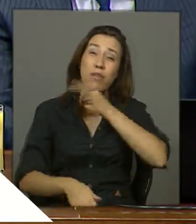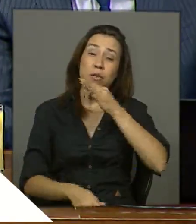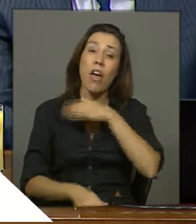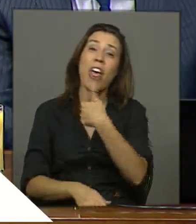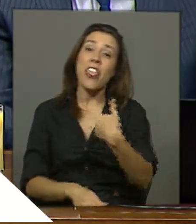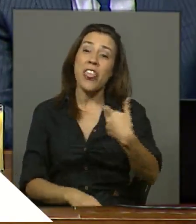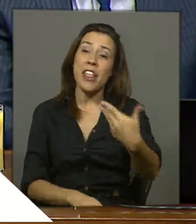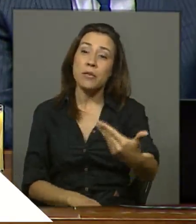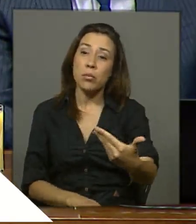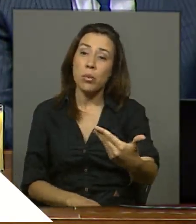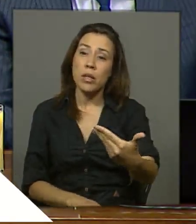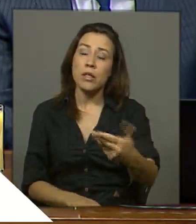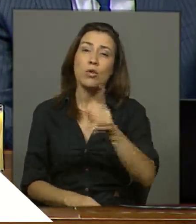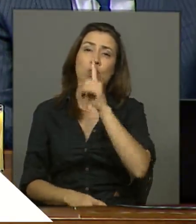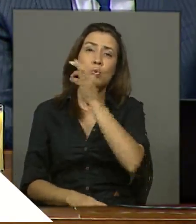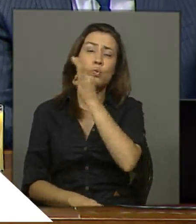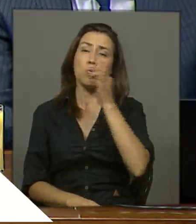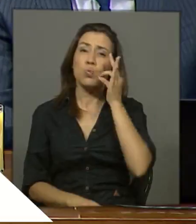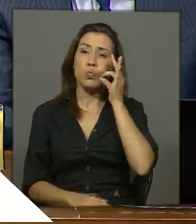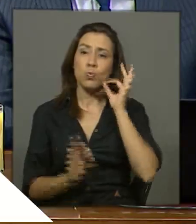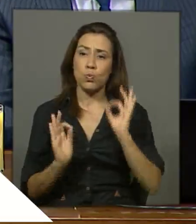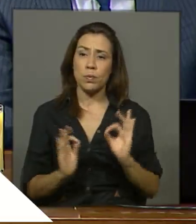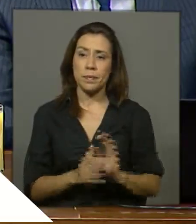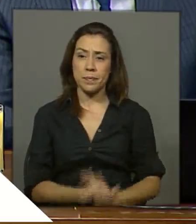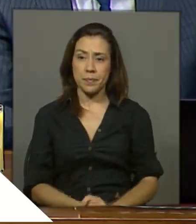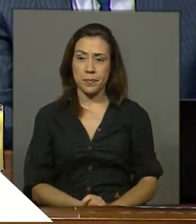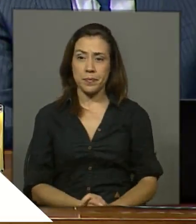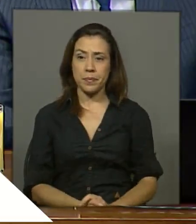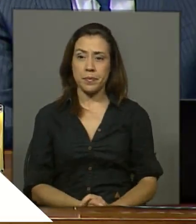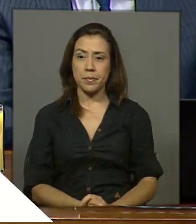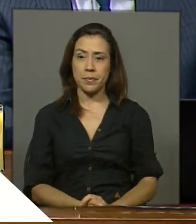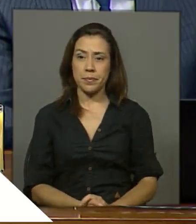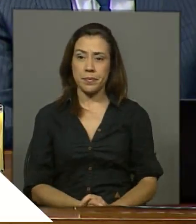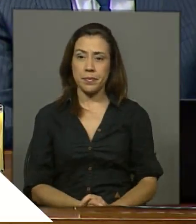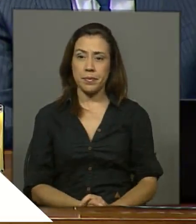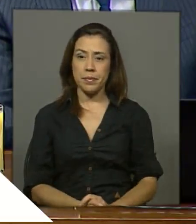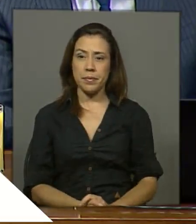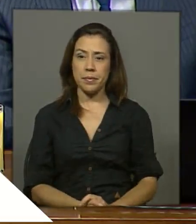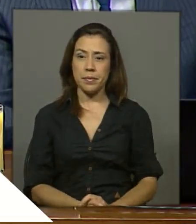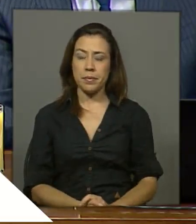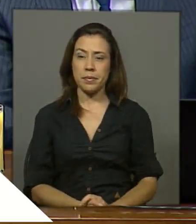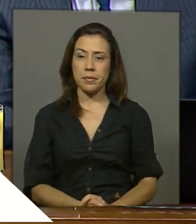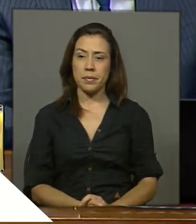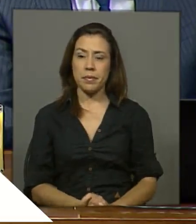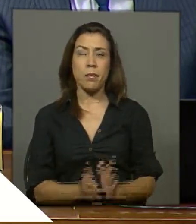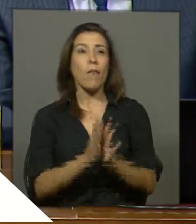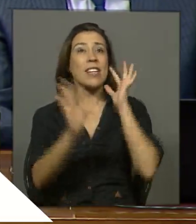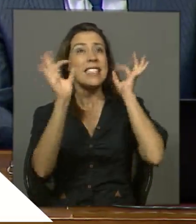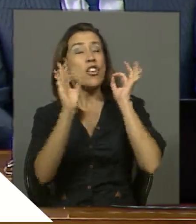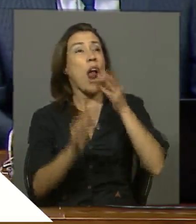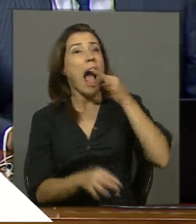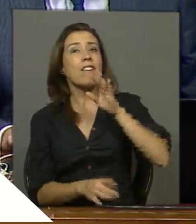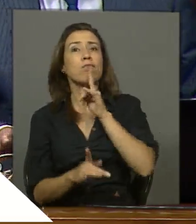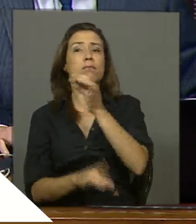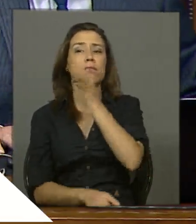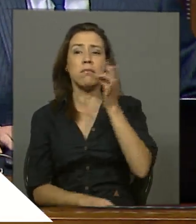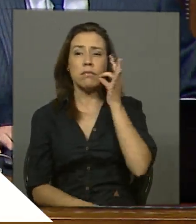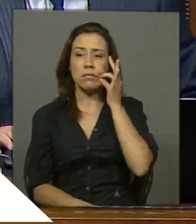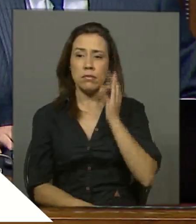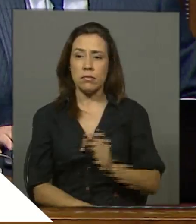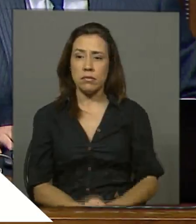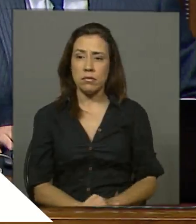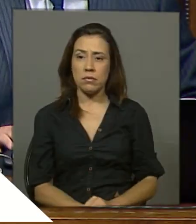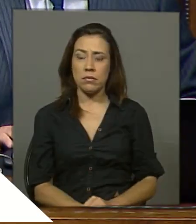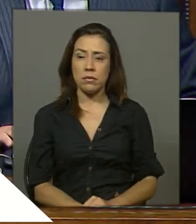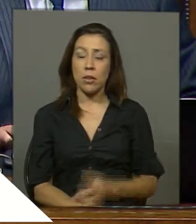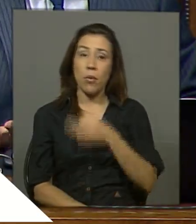después mantengan silencio especialmente la señora que está hablando